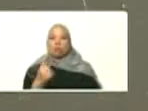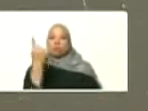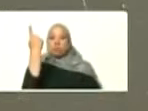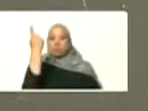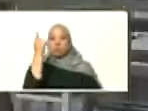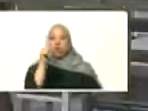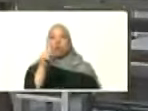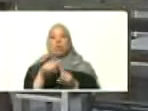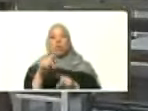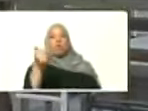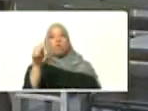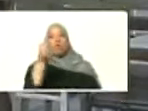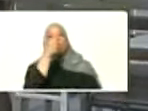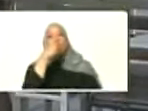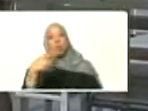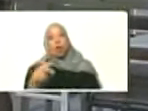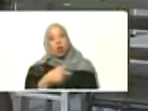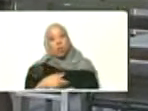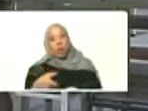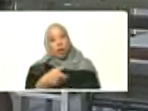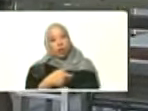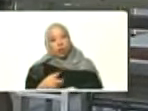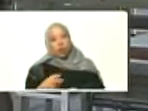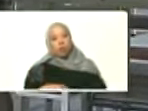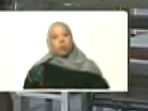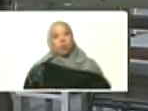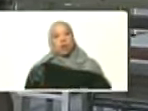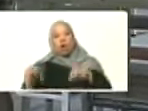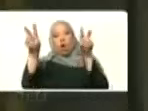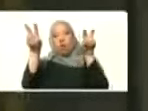el 1x10 del buen gobierno son un